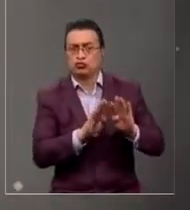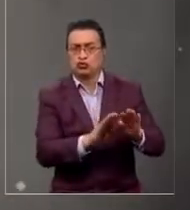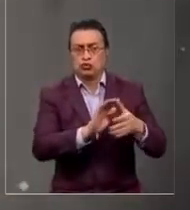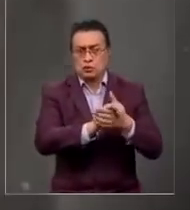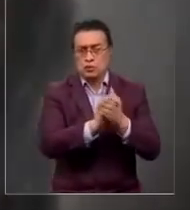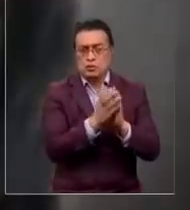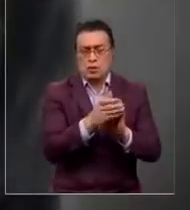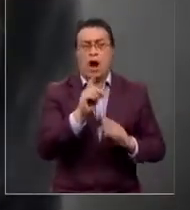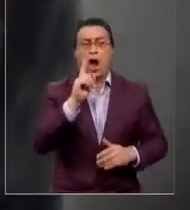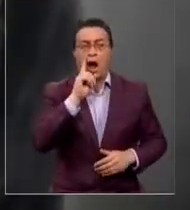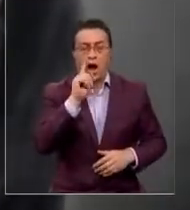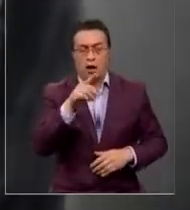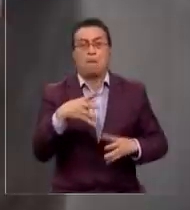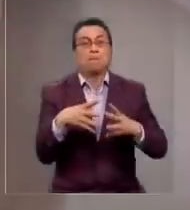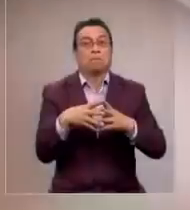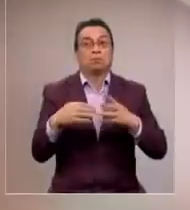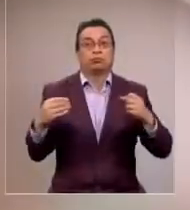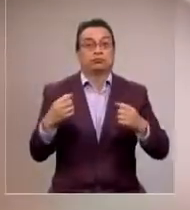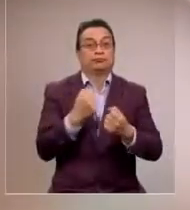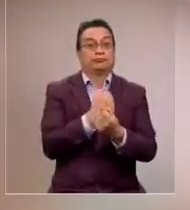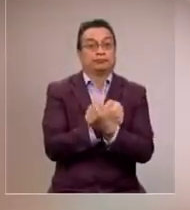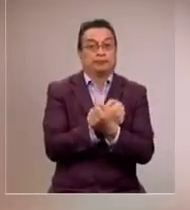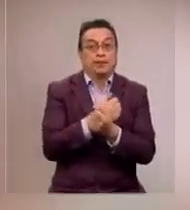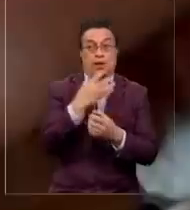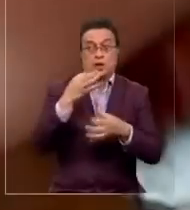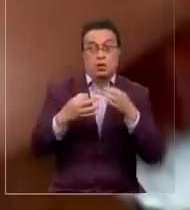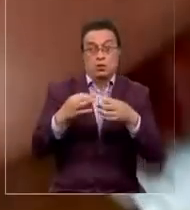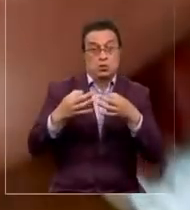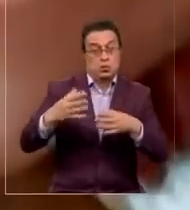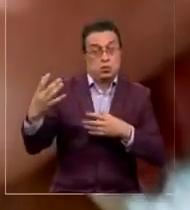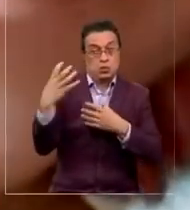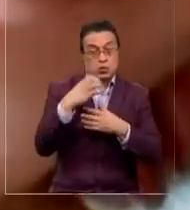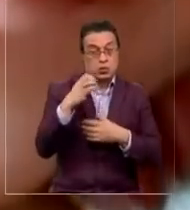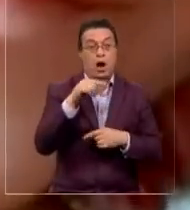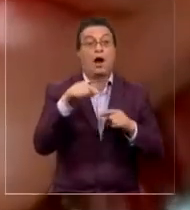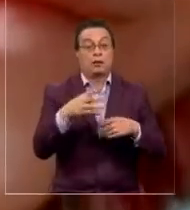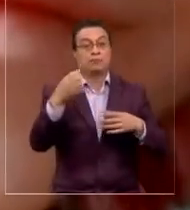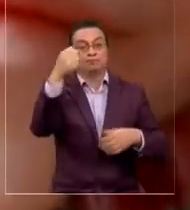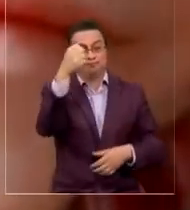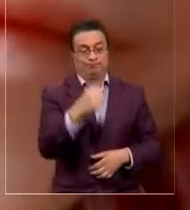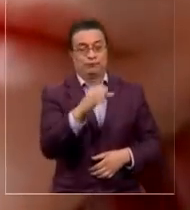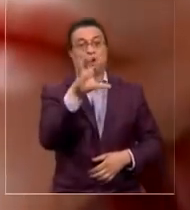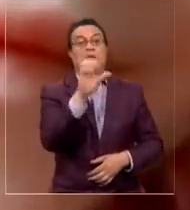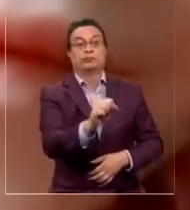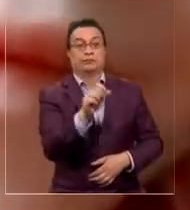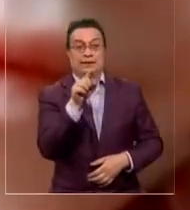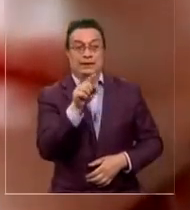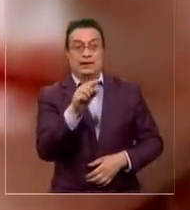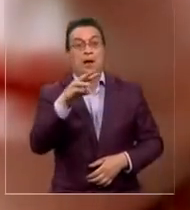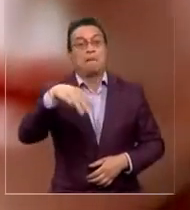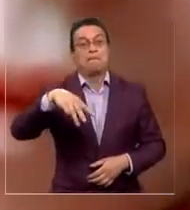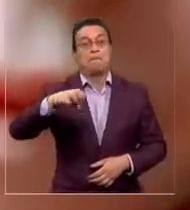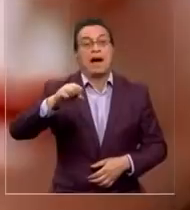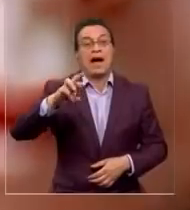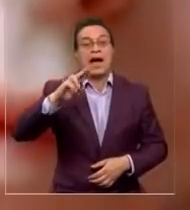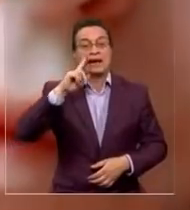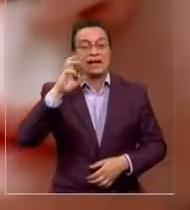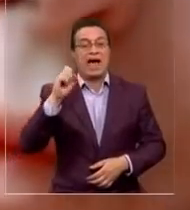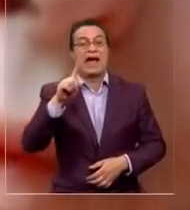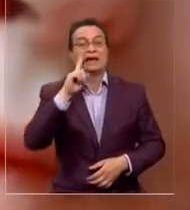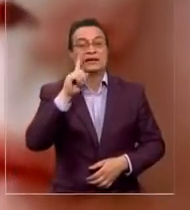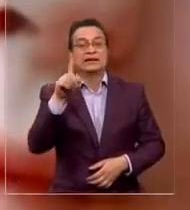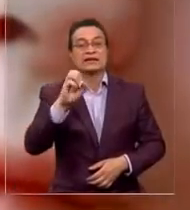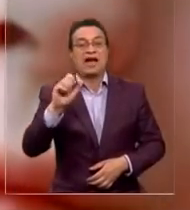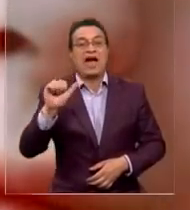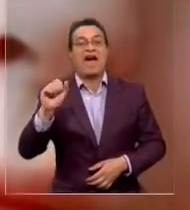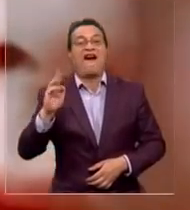de que estaba prófugo de la justicia luego de que quedara al descubierto el crimen de, como le decíamos, de María Isabel Pavés. Ya